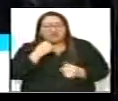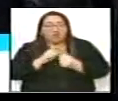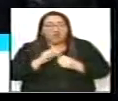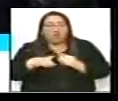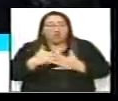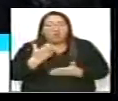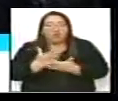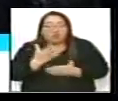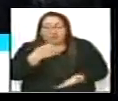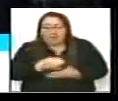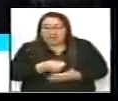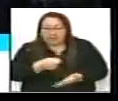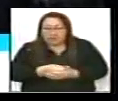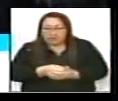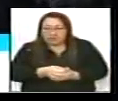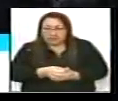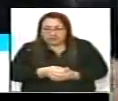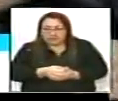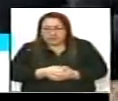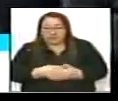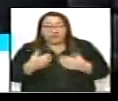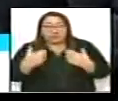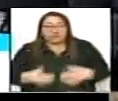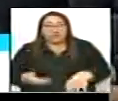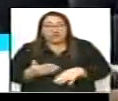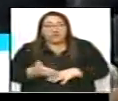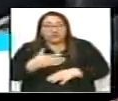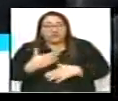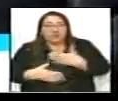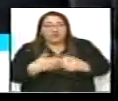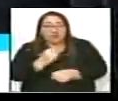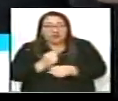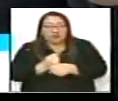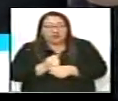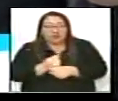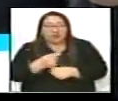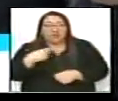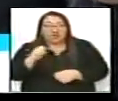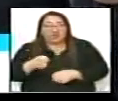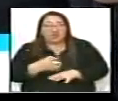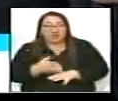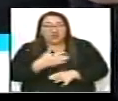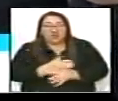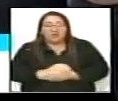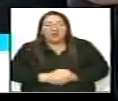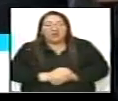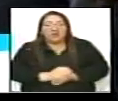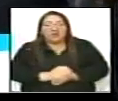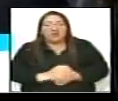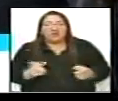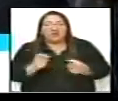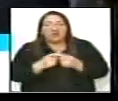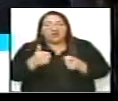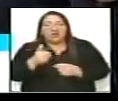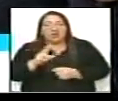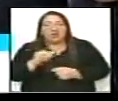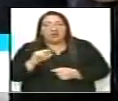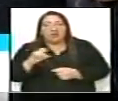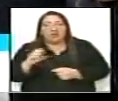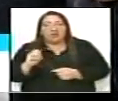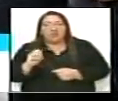pagos, dado que el avance de obra, como lo ha dicho muy bien la congresista Aramayo, está